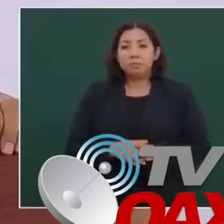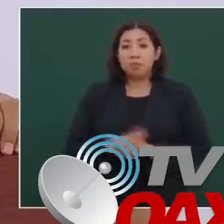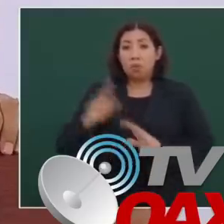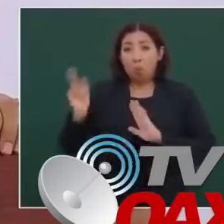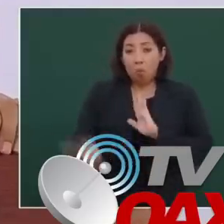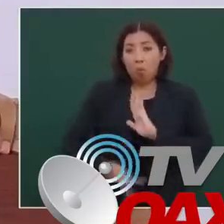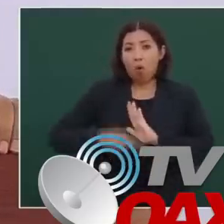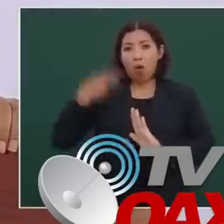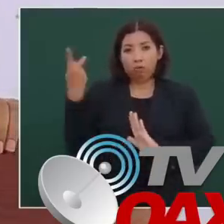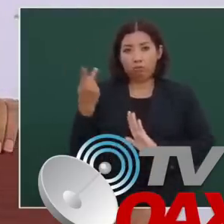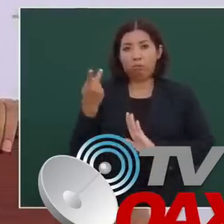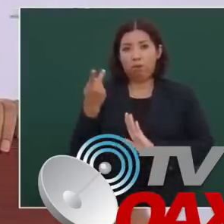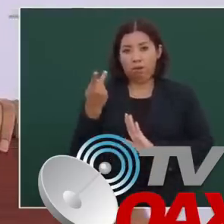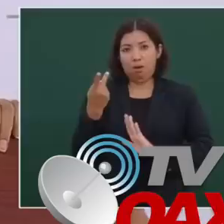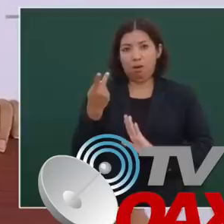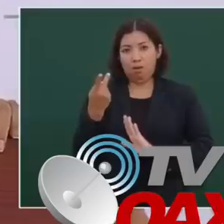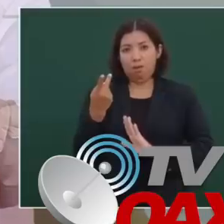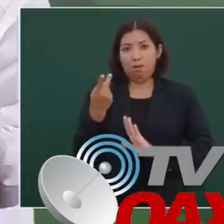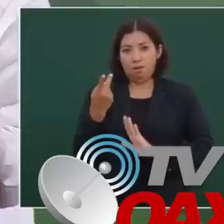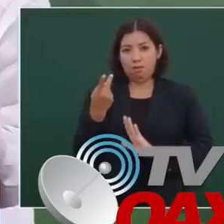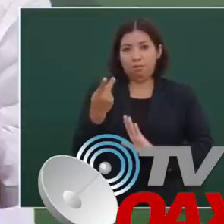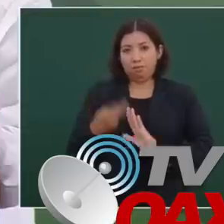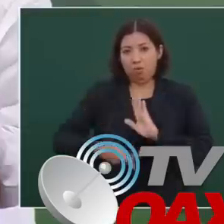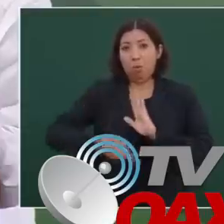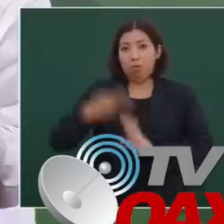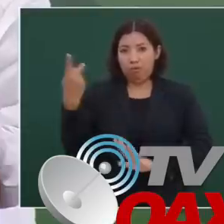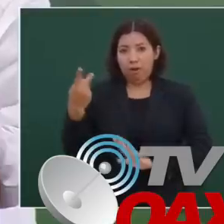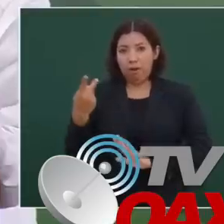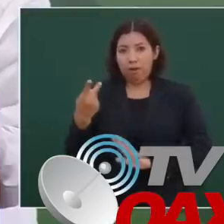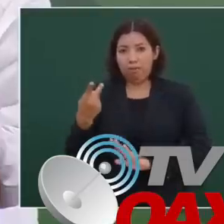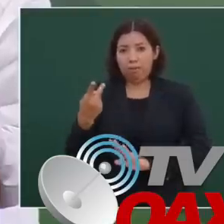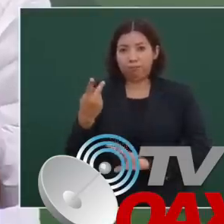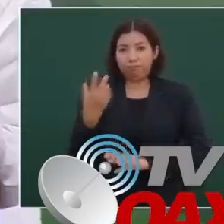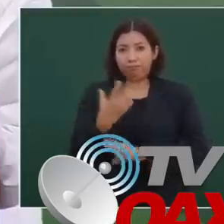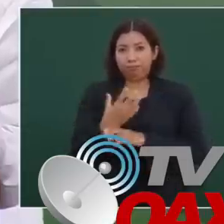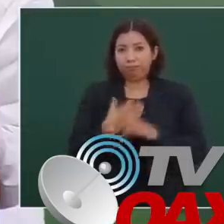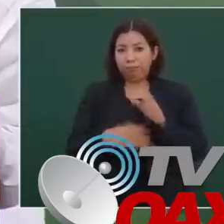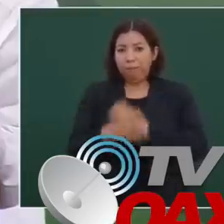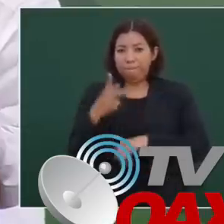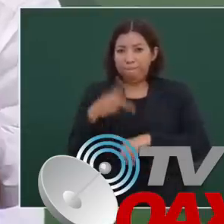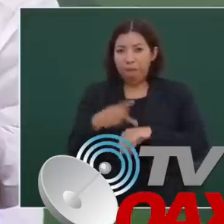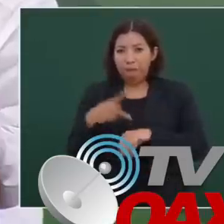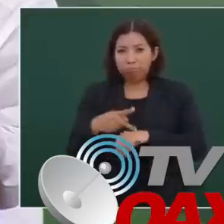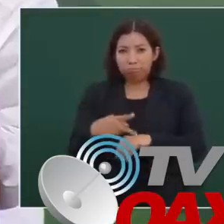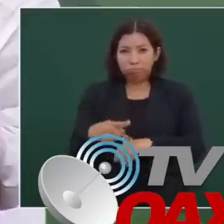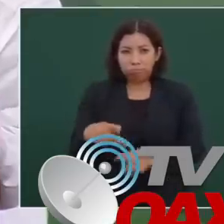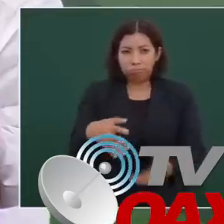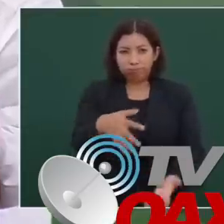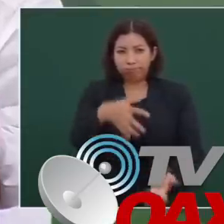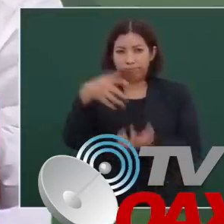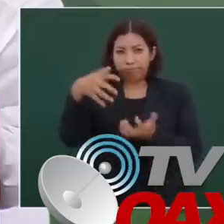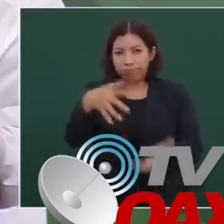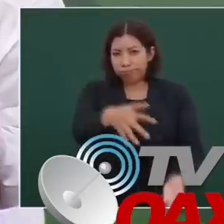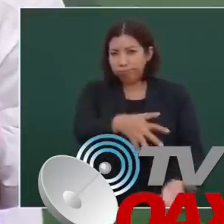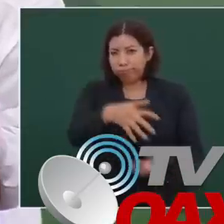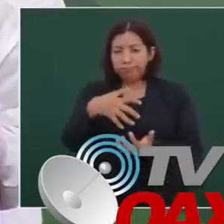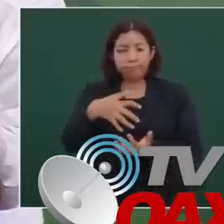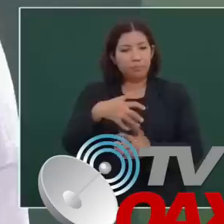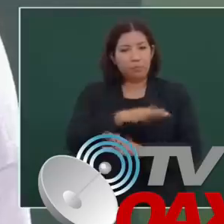utilizando como banco de material eh esta zona